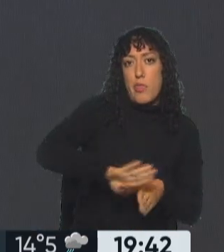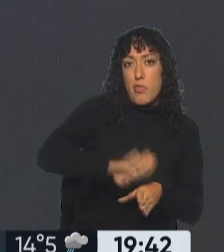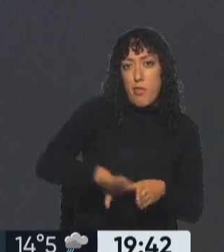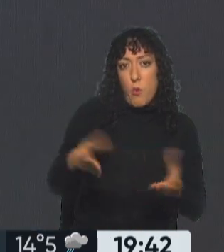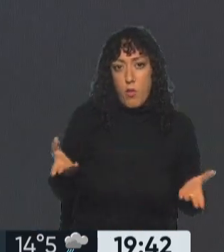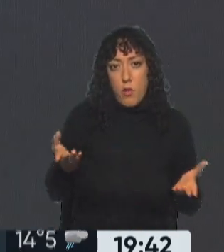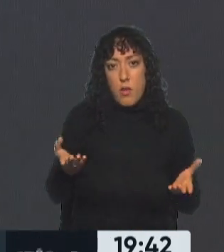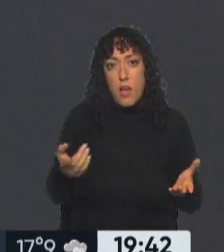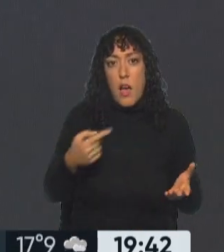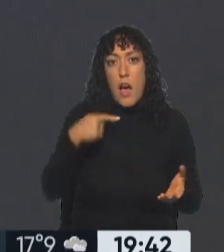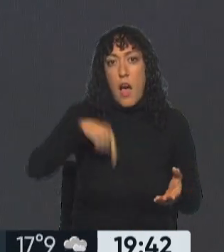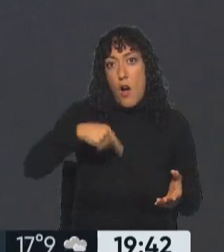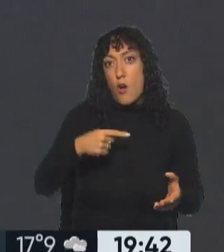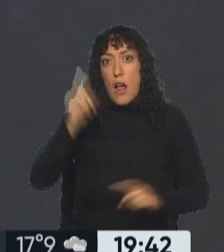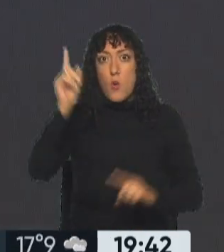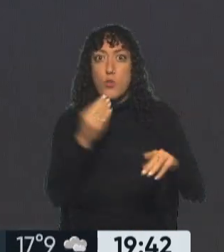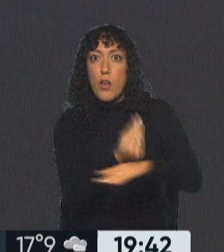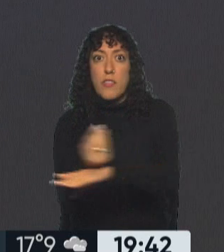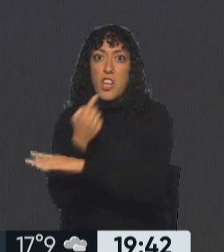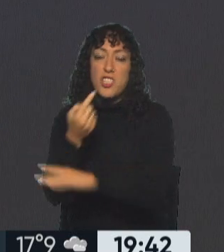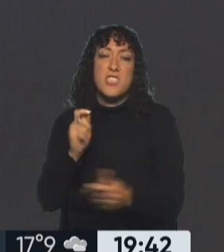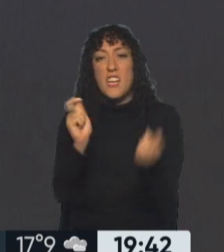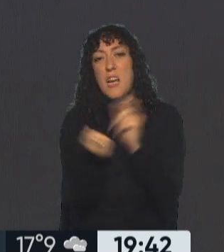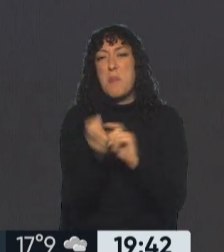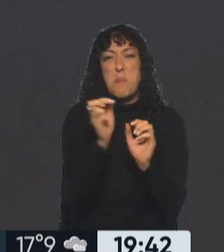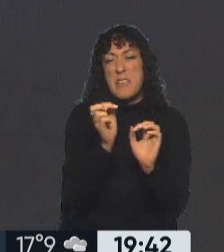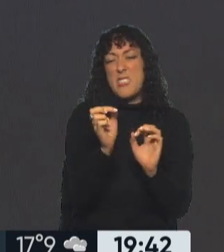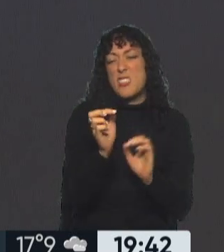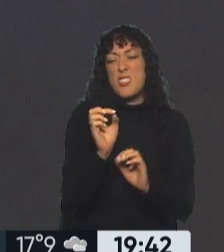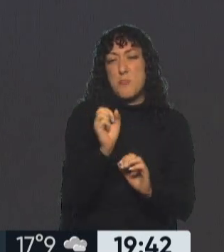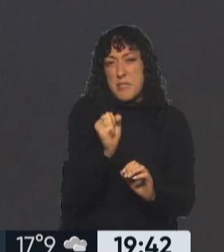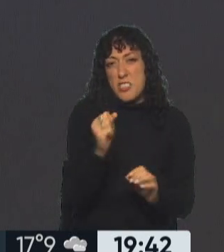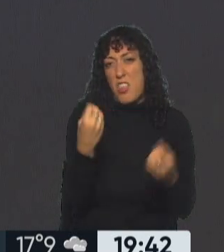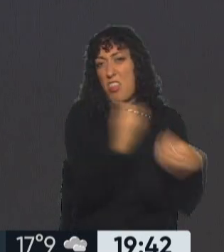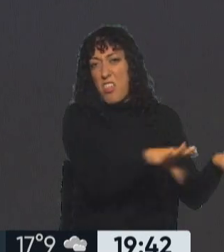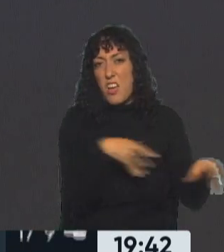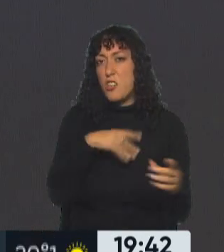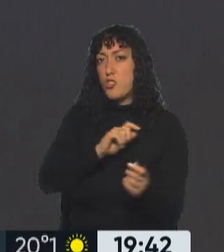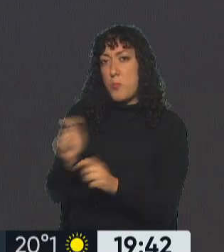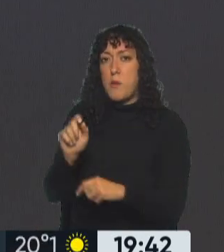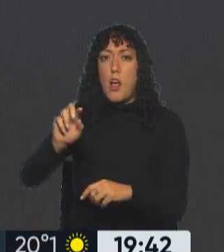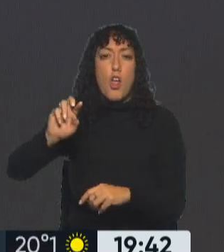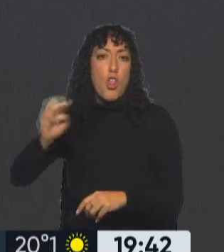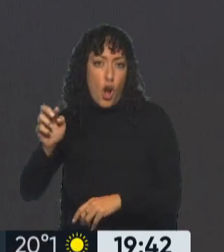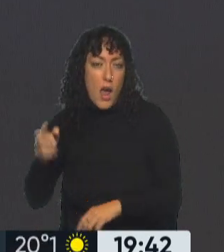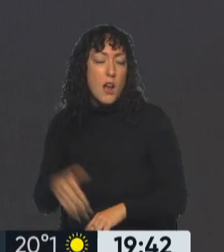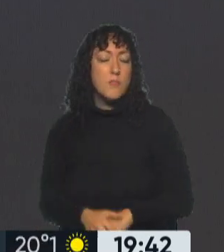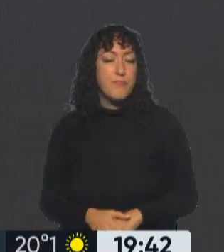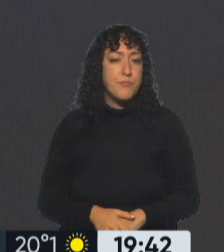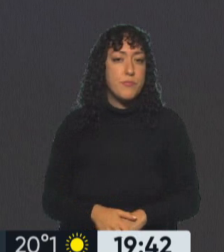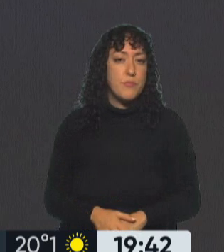hoy hablan de dolarizar a algunos candidatos que en general sus usinas de pensamiento vienen desde